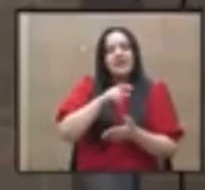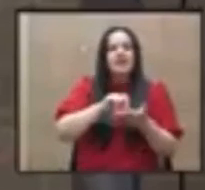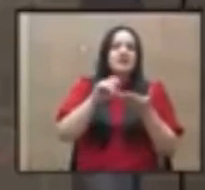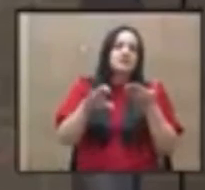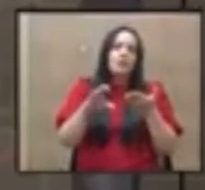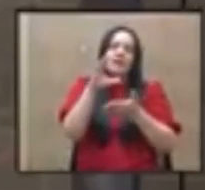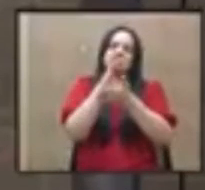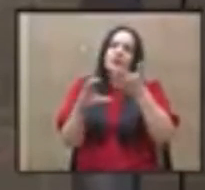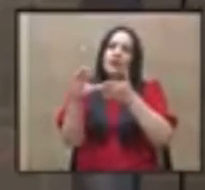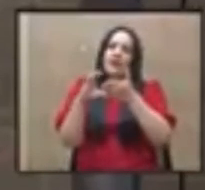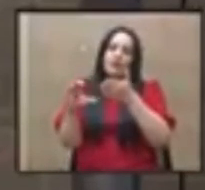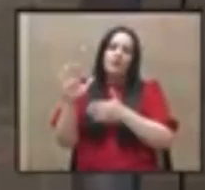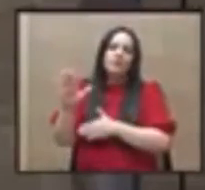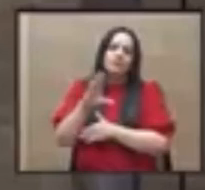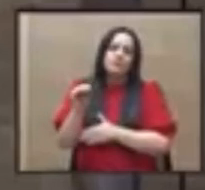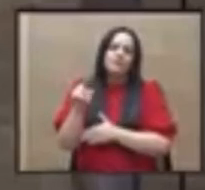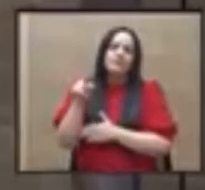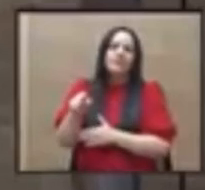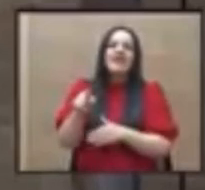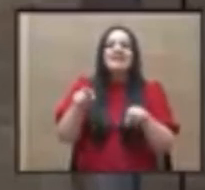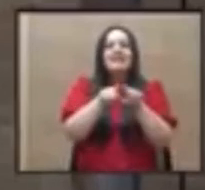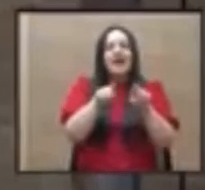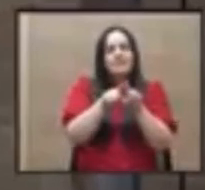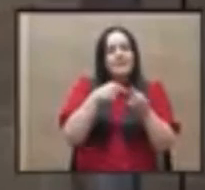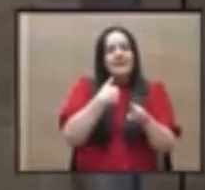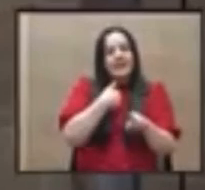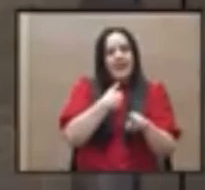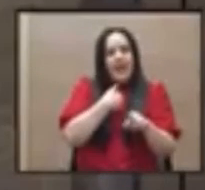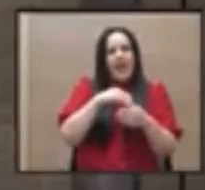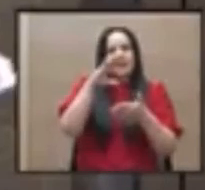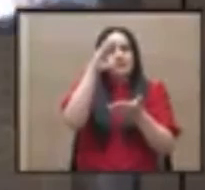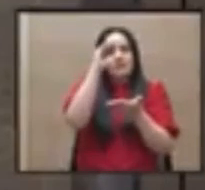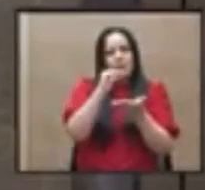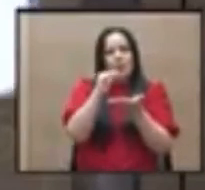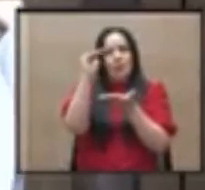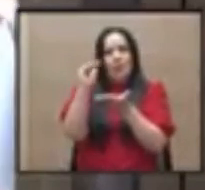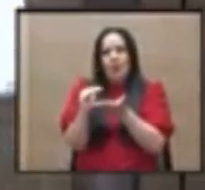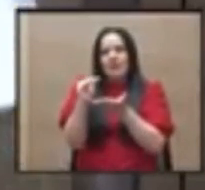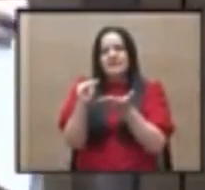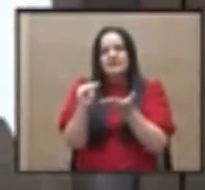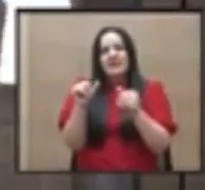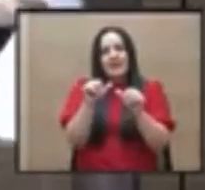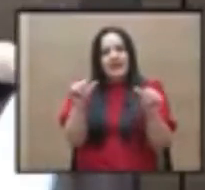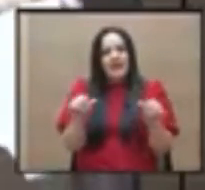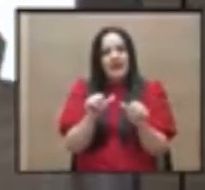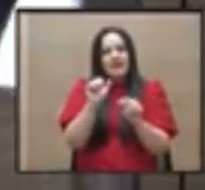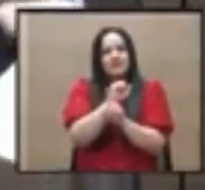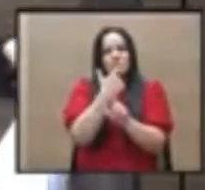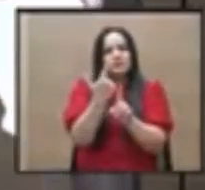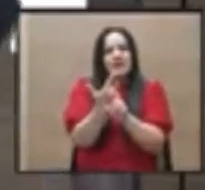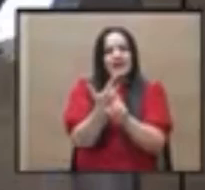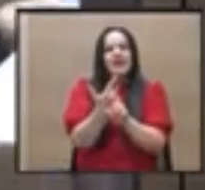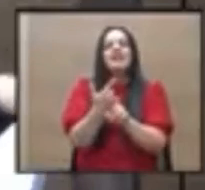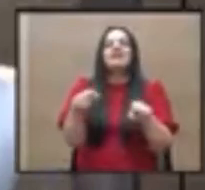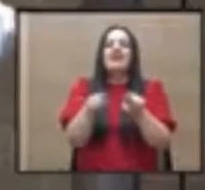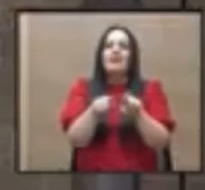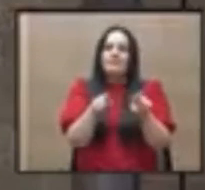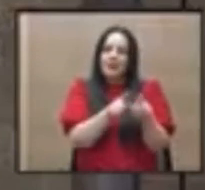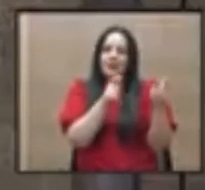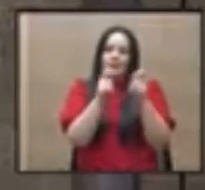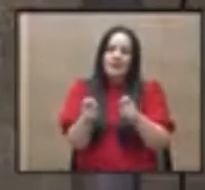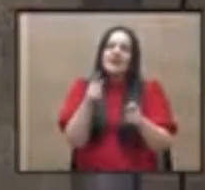También hay recortes en el área social, que estoy segura que los presentan porque saben que aquí no vamos a permitir